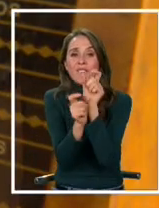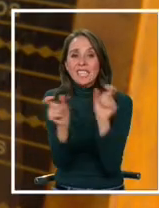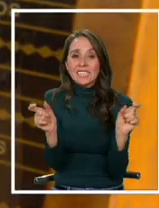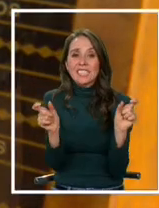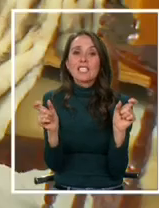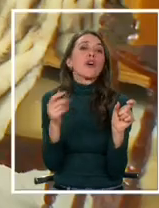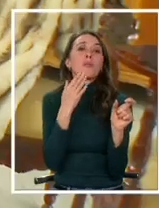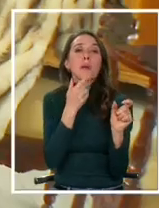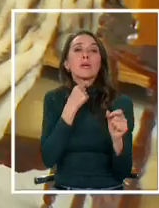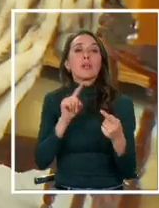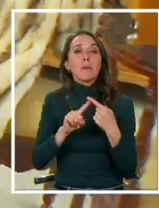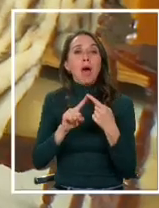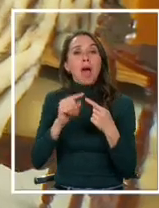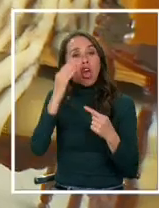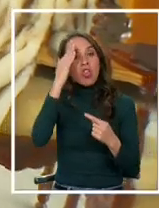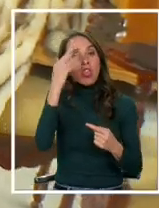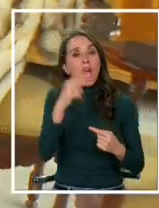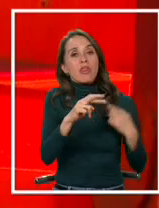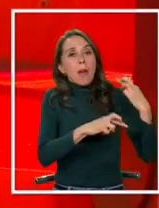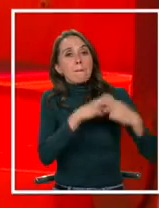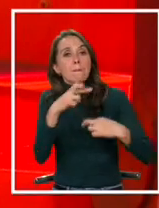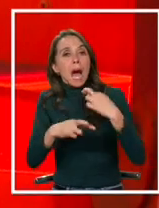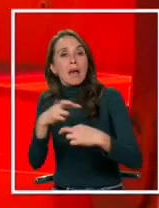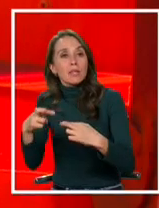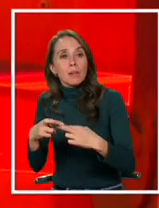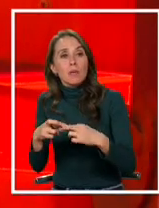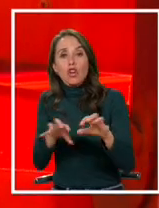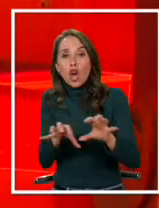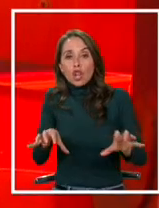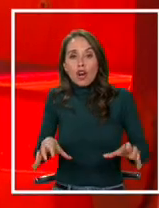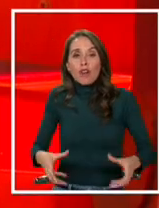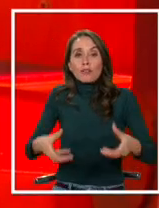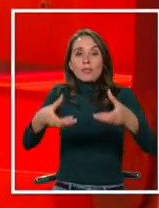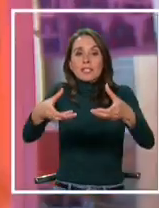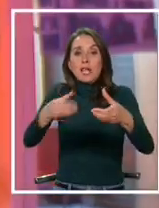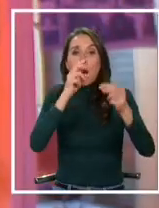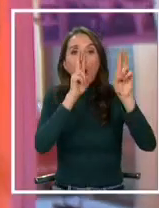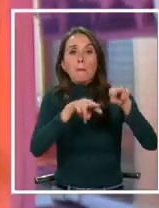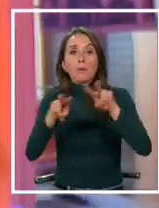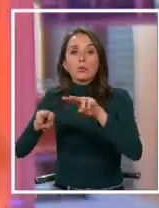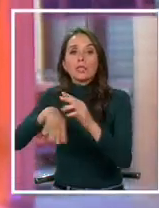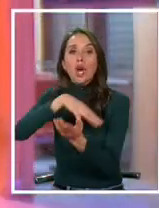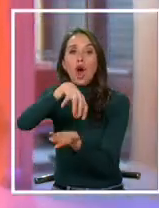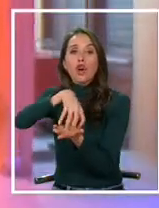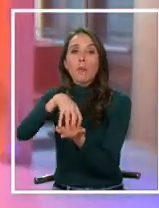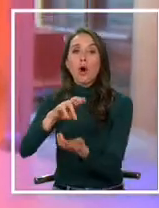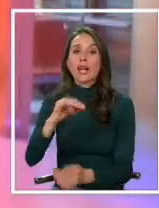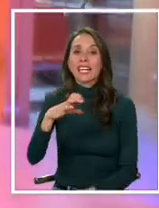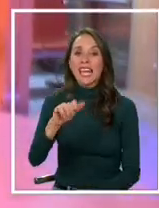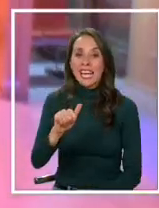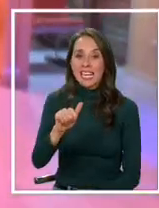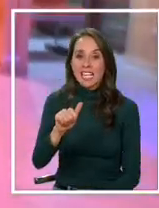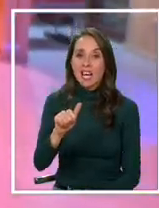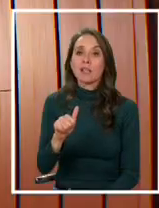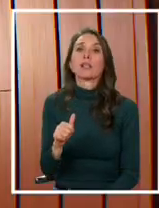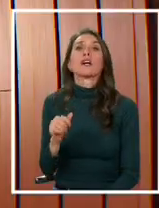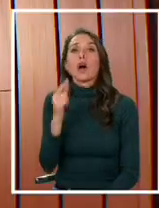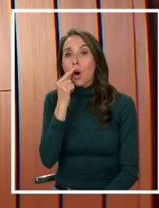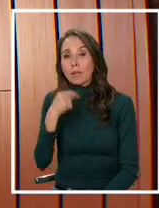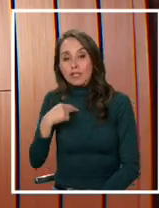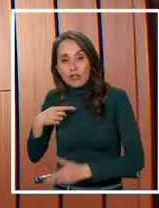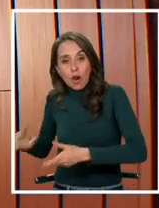quisieron quedar ajenos Al Día de los patrimonios y por eso llevaron sus pertenencias hasta el museo comunitario de renca lo que he